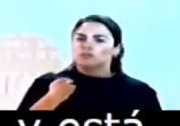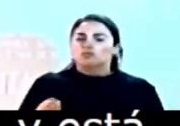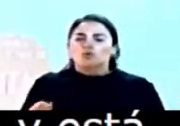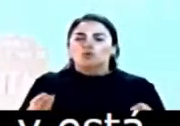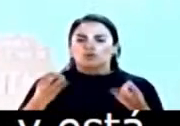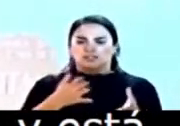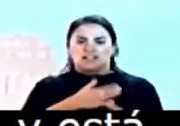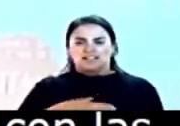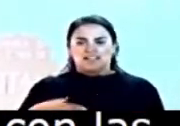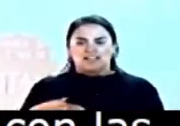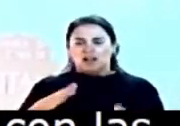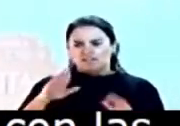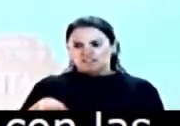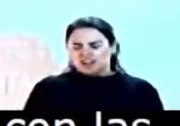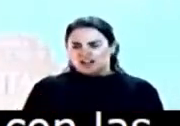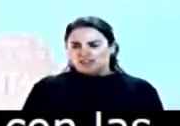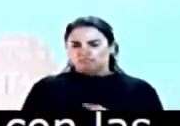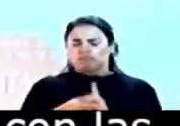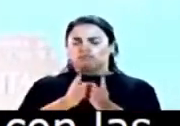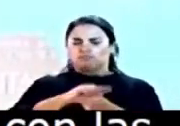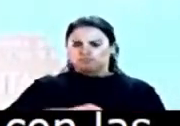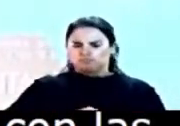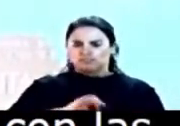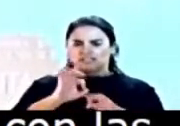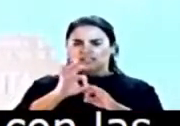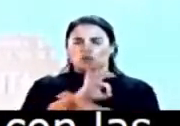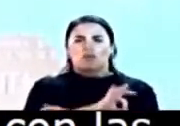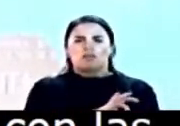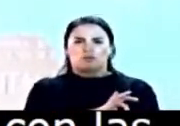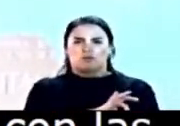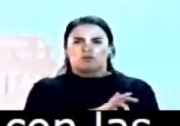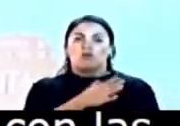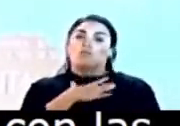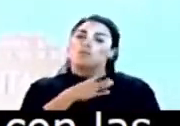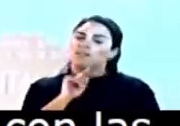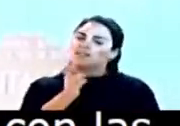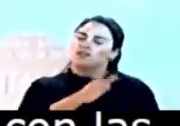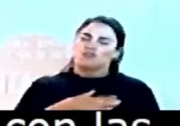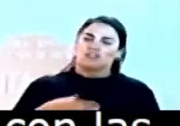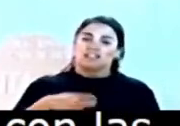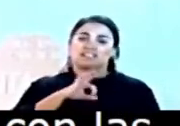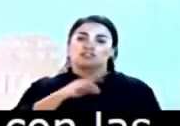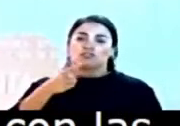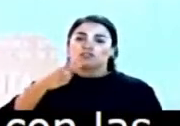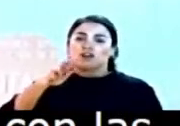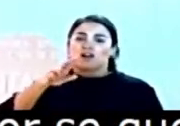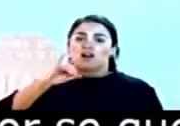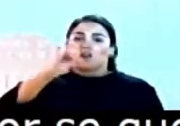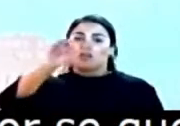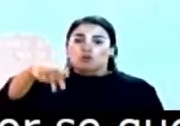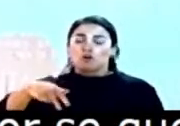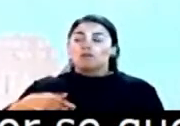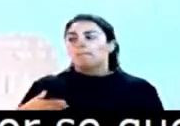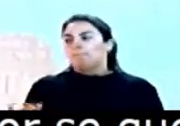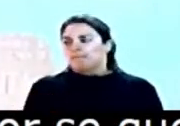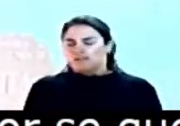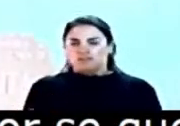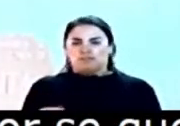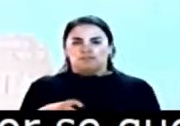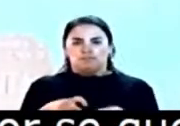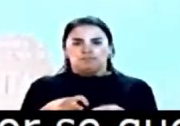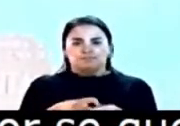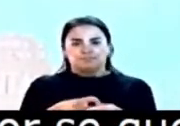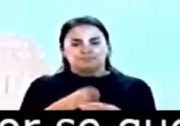una cosa y se comunica otra que a lo mejor no era la intención del señor Garzón, pero que este tipo